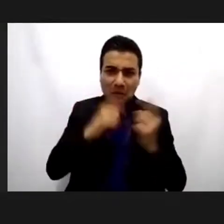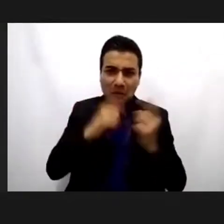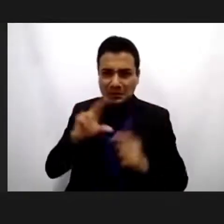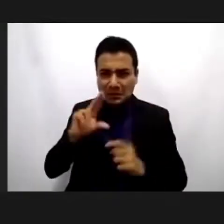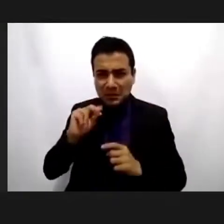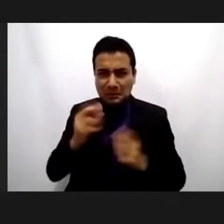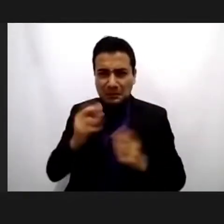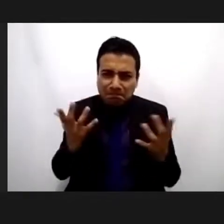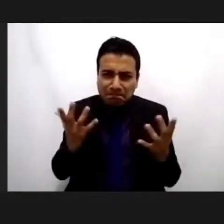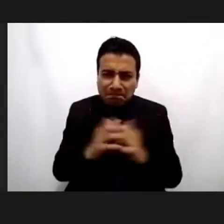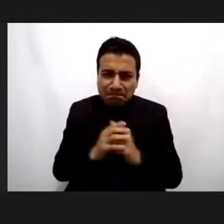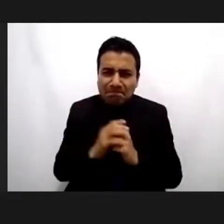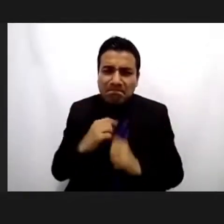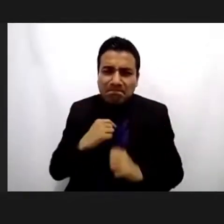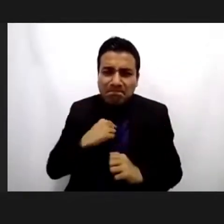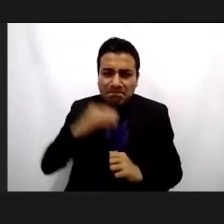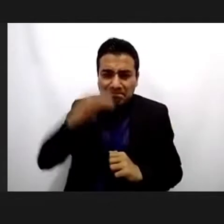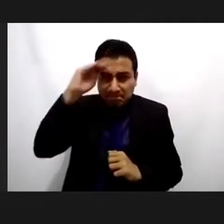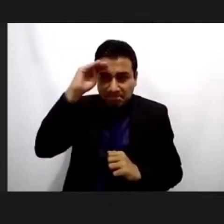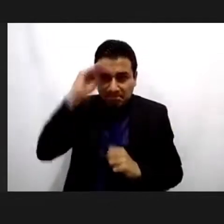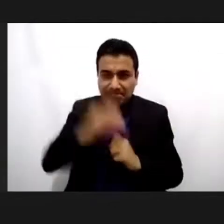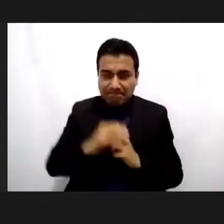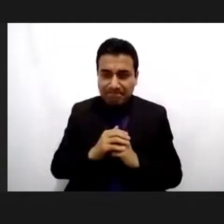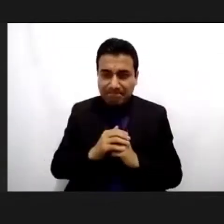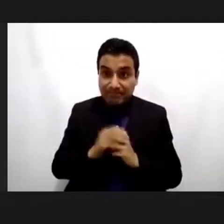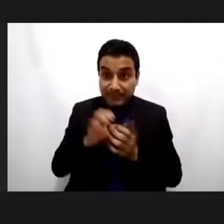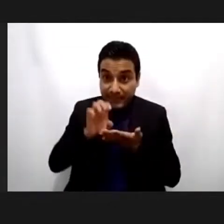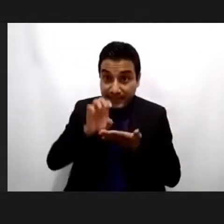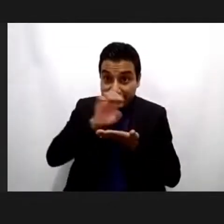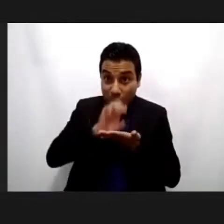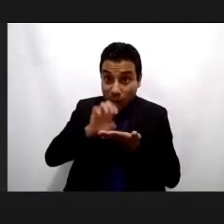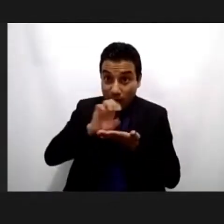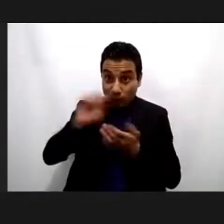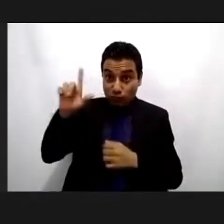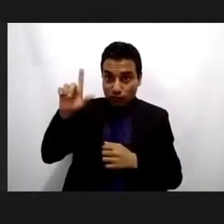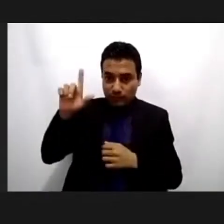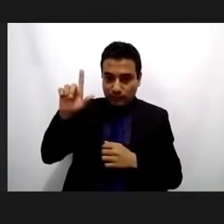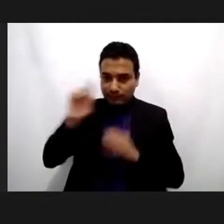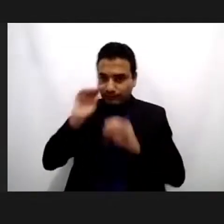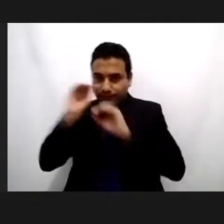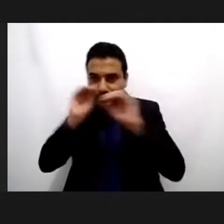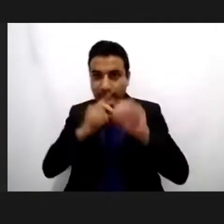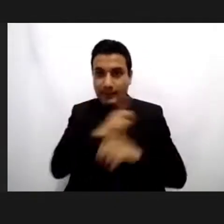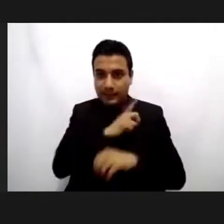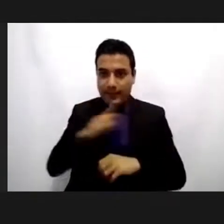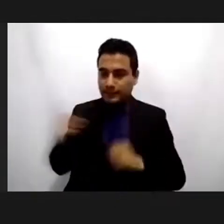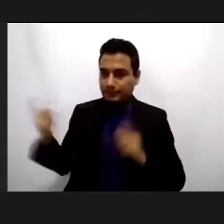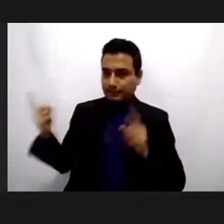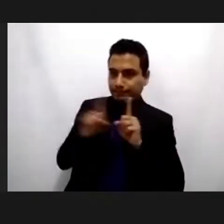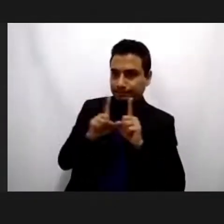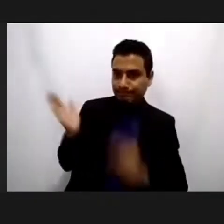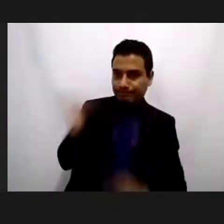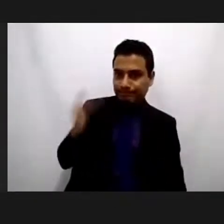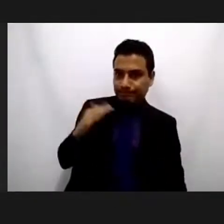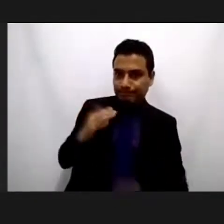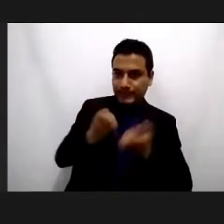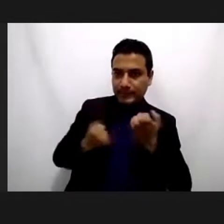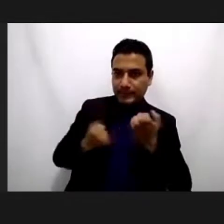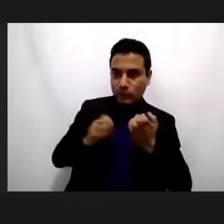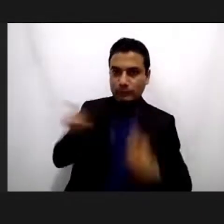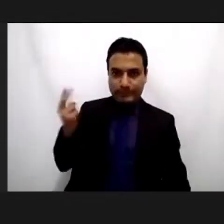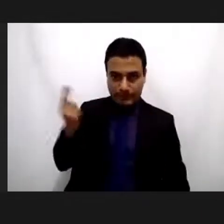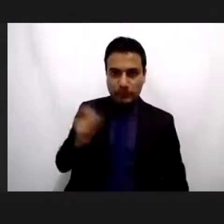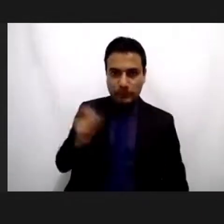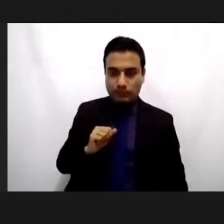el escenógrafo integrado a los ensayos. No. Nunca me ha cerrado la hipótesis del escenógrafo que